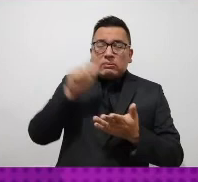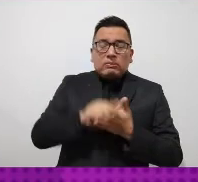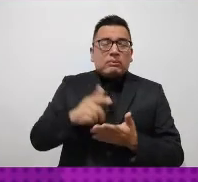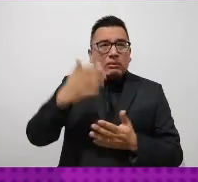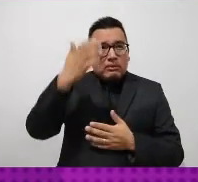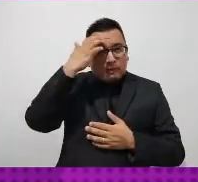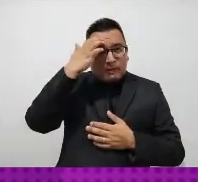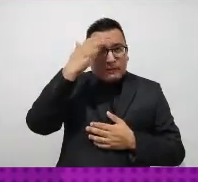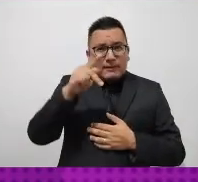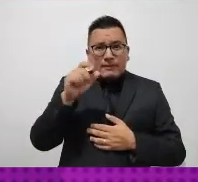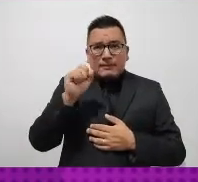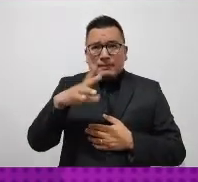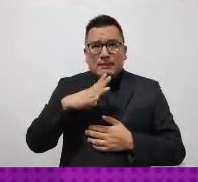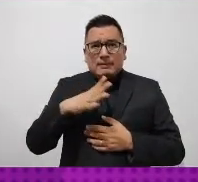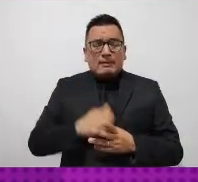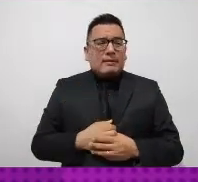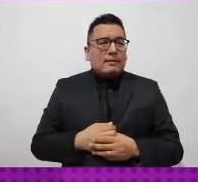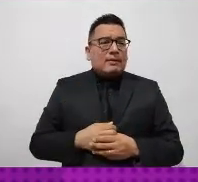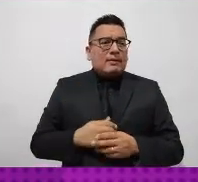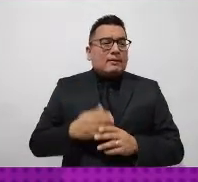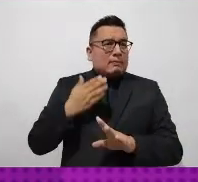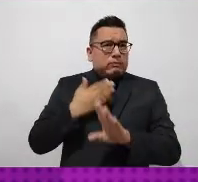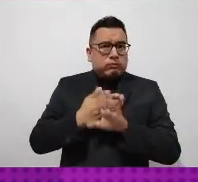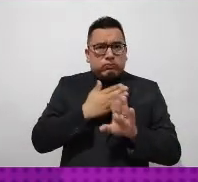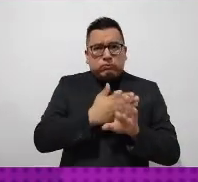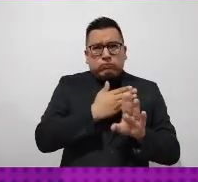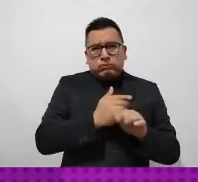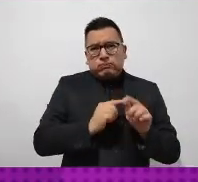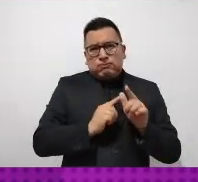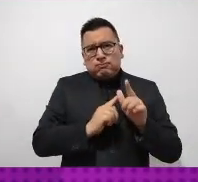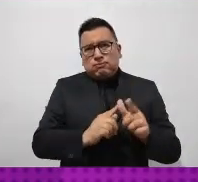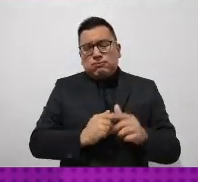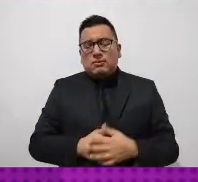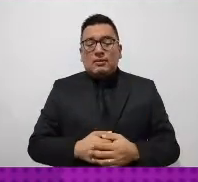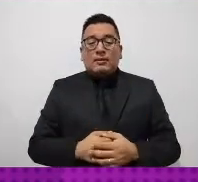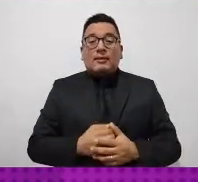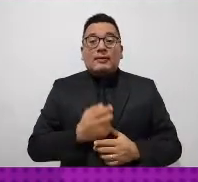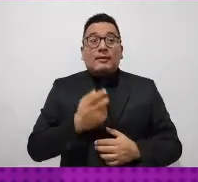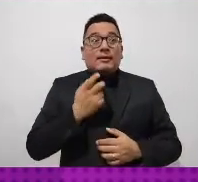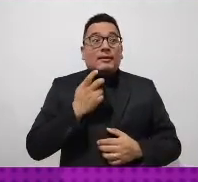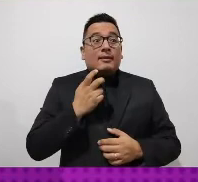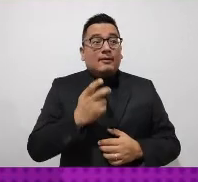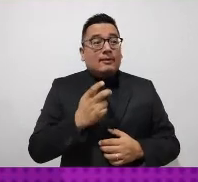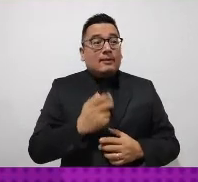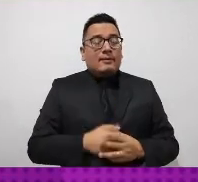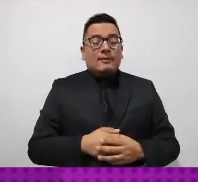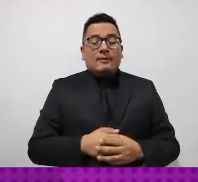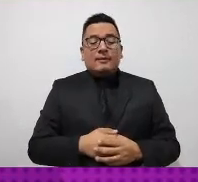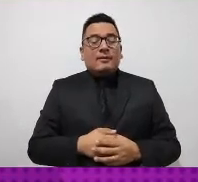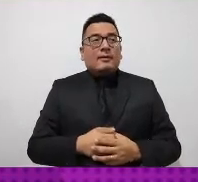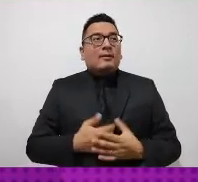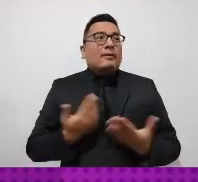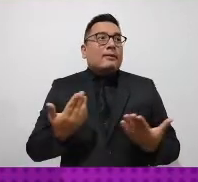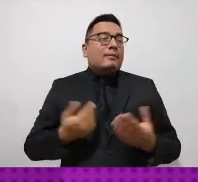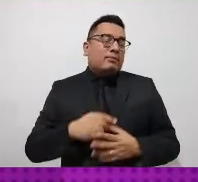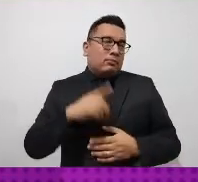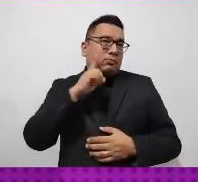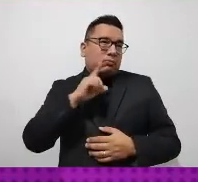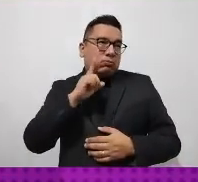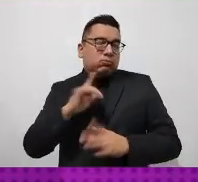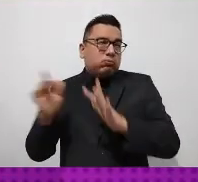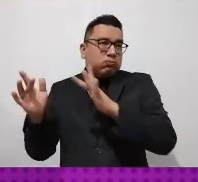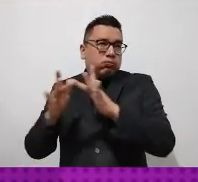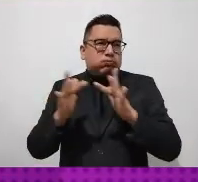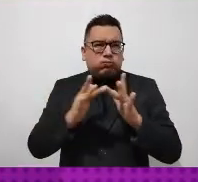torno a este tema, también ha crecido la violencia, y eso implica a otro tipo de acciones, y prueba de ello es esta red de mujeres electas. ¿En